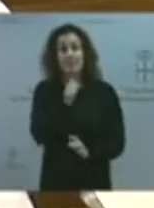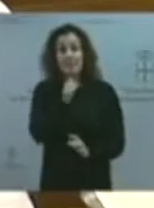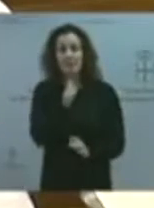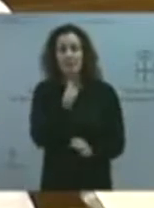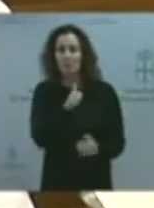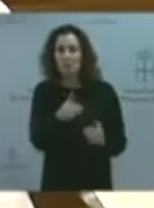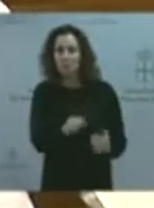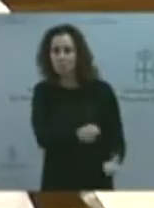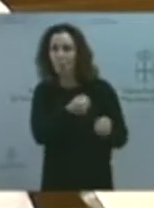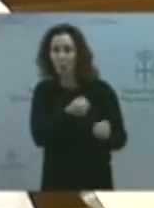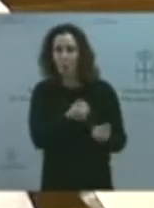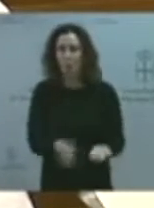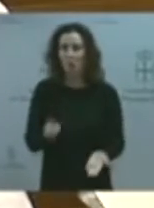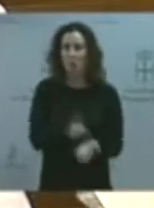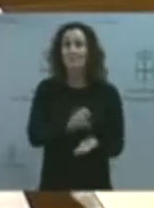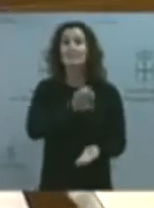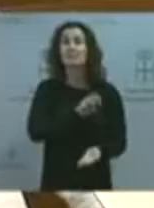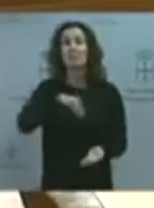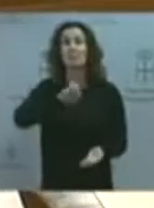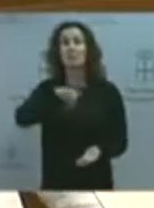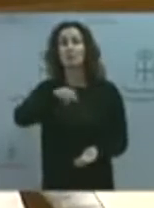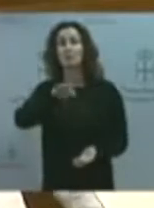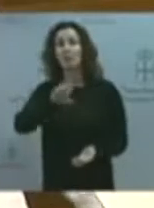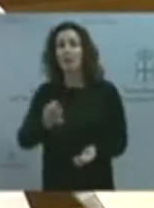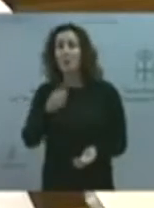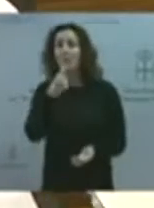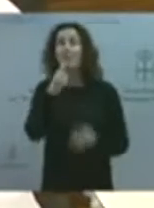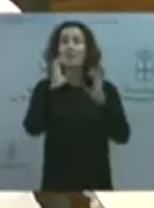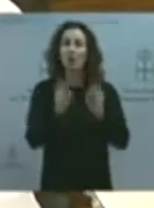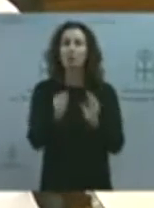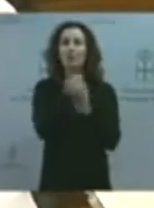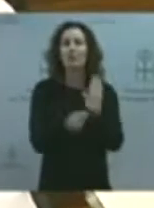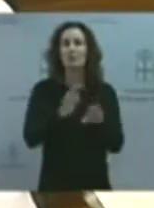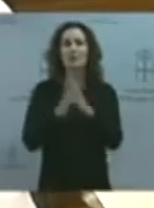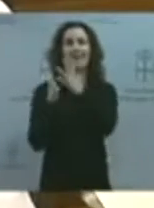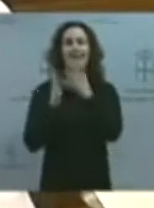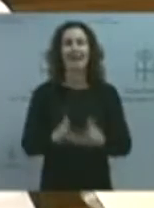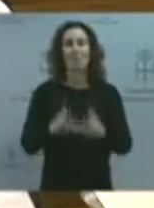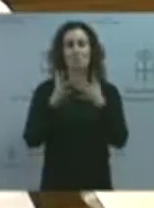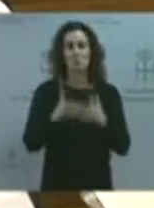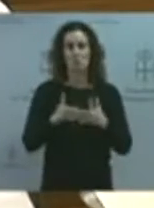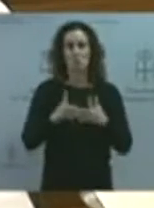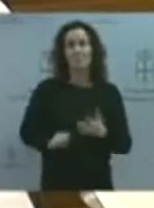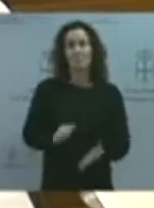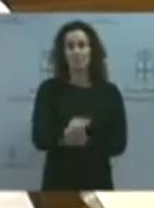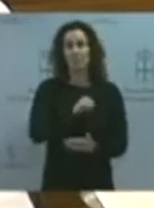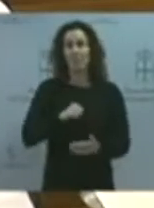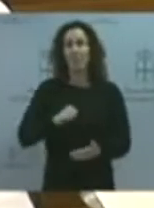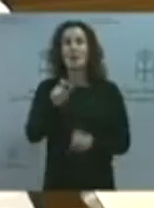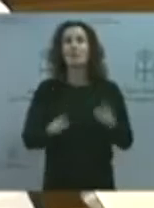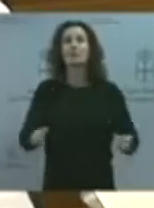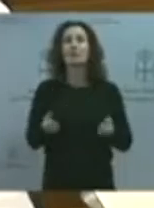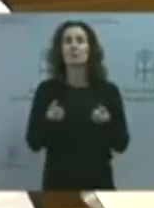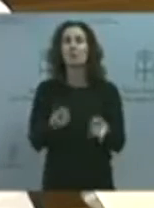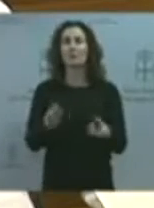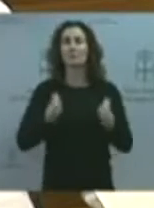confirmado que el criterio determinante para calcular la financiación autonómica seguirá siendo la población total y no el envejecimiento ni la